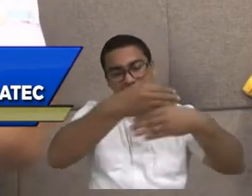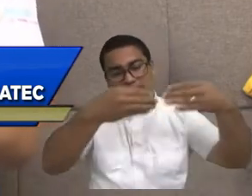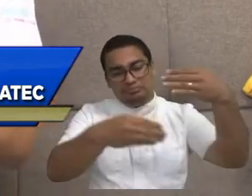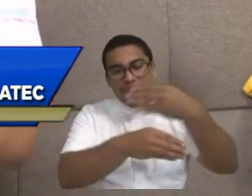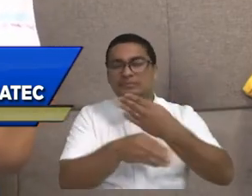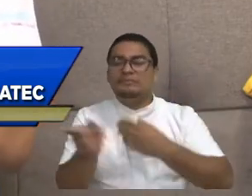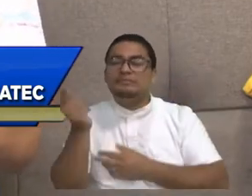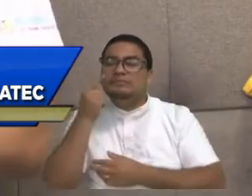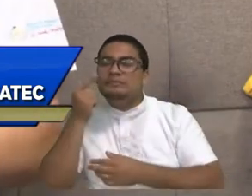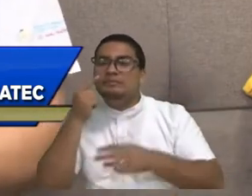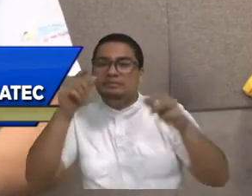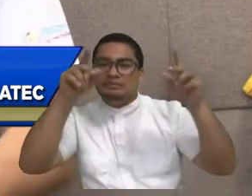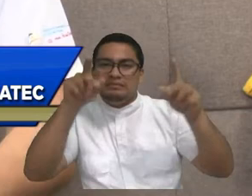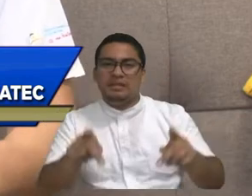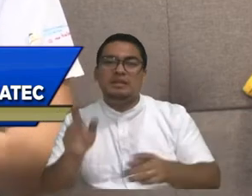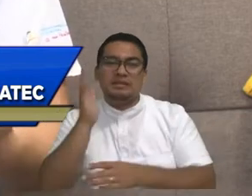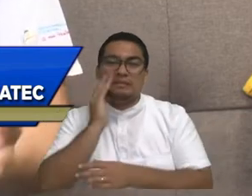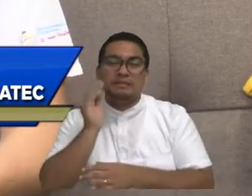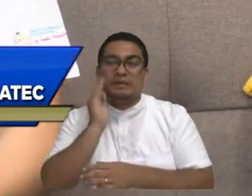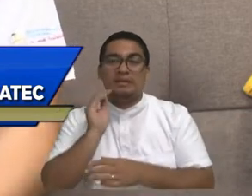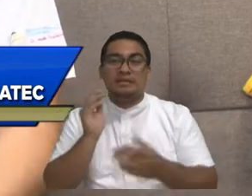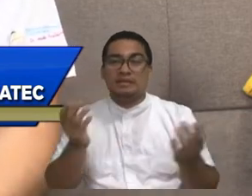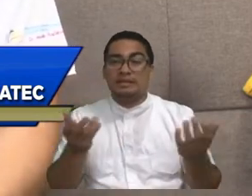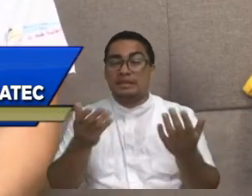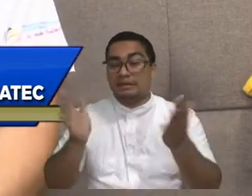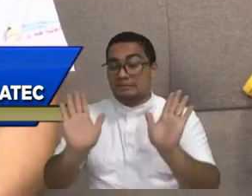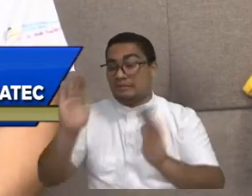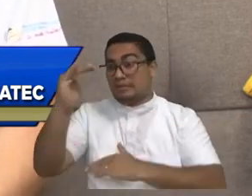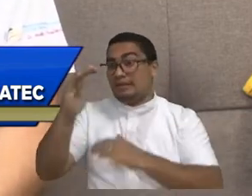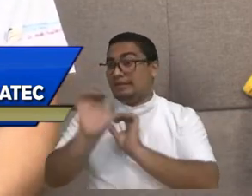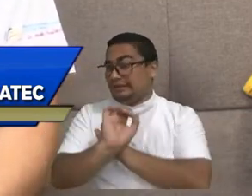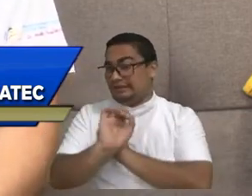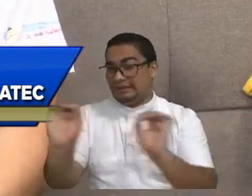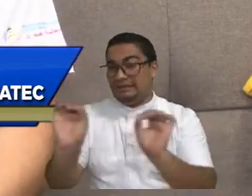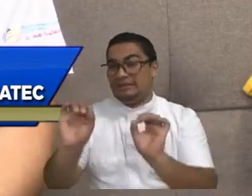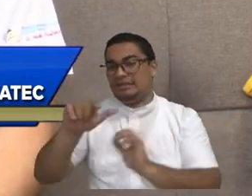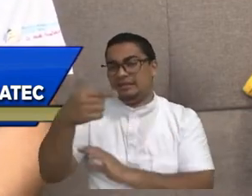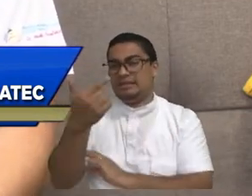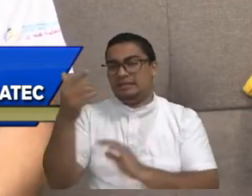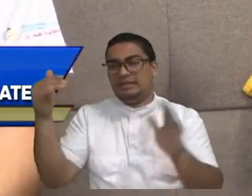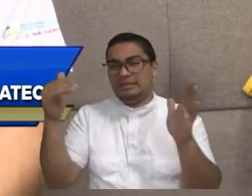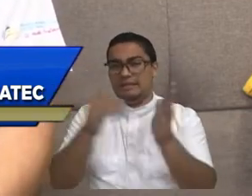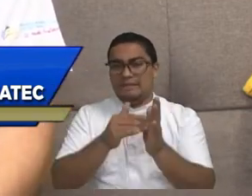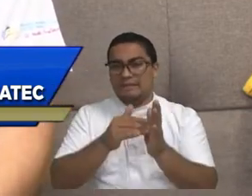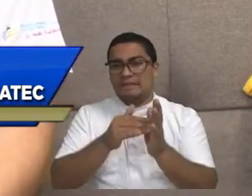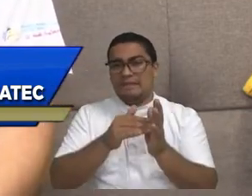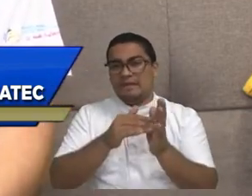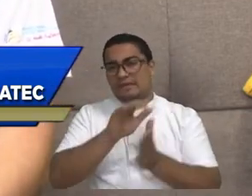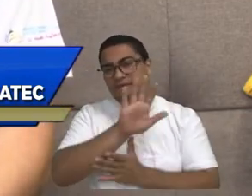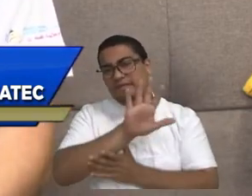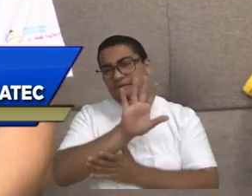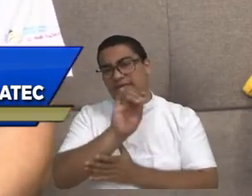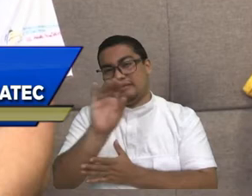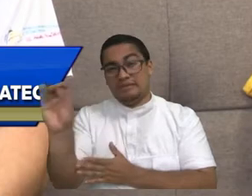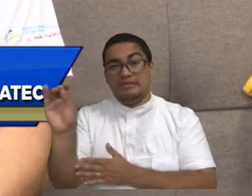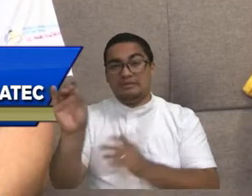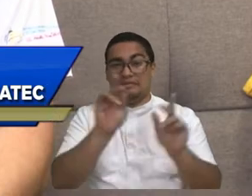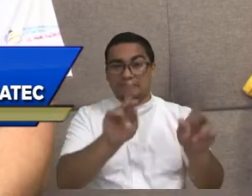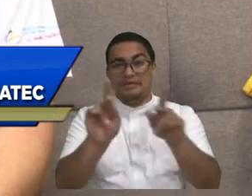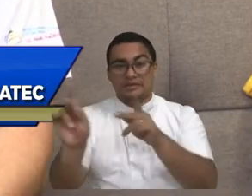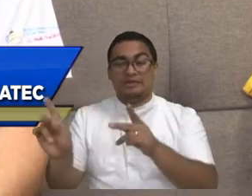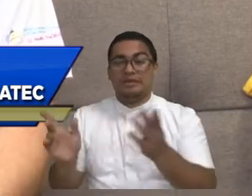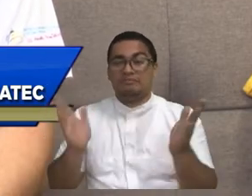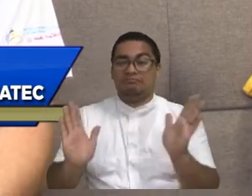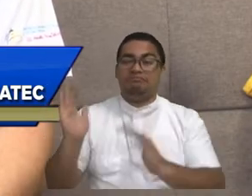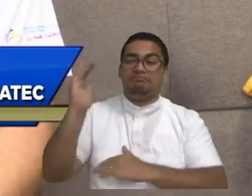con experiencia y sin título estamos atendiendo este año más de siete mil hablando de 7.500 protagonistas que vamos a